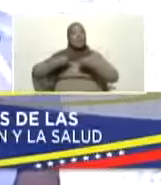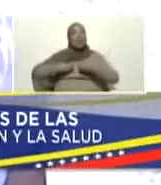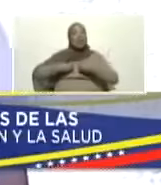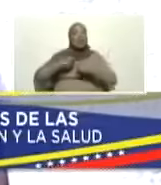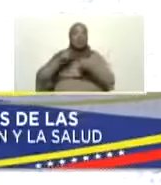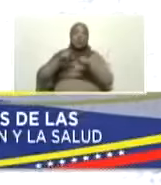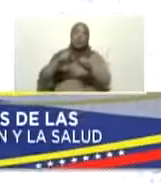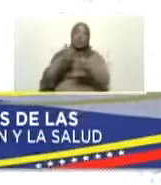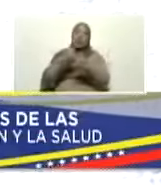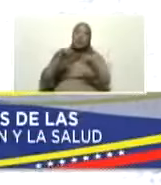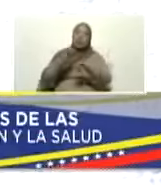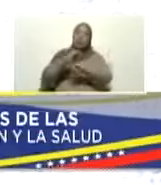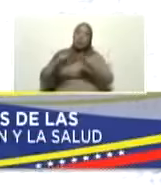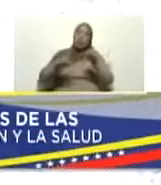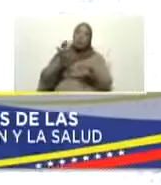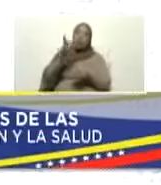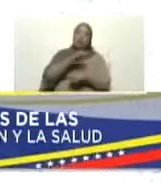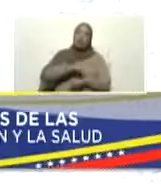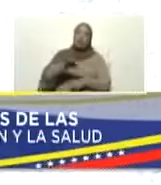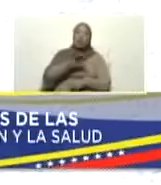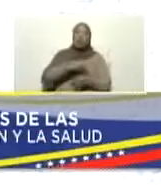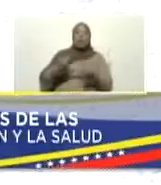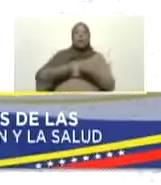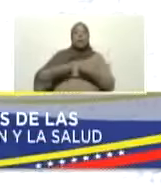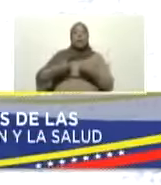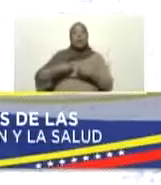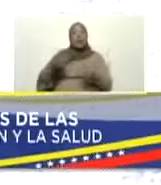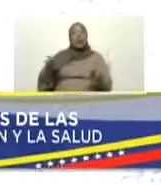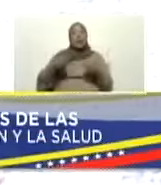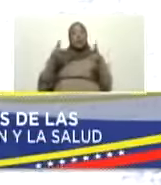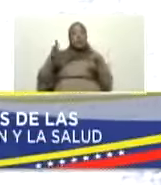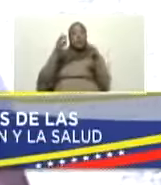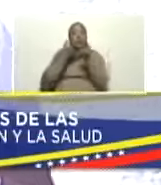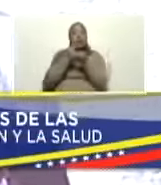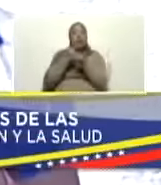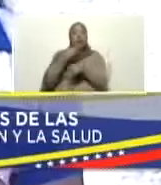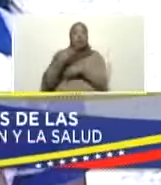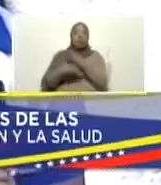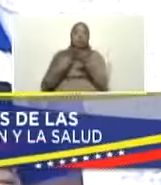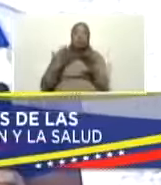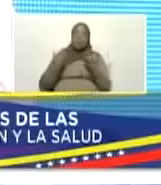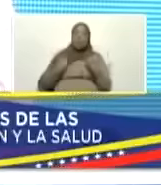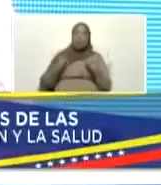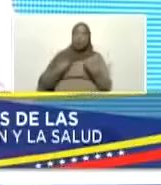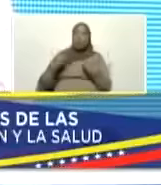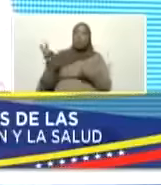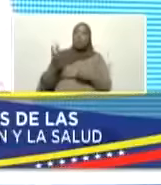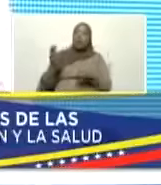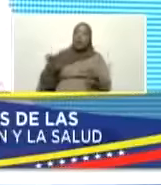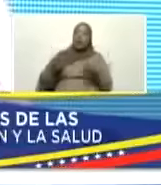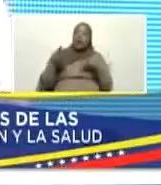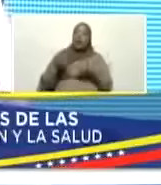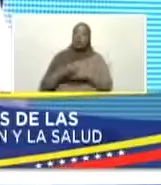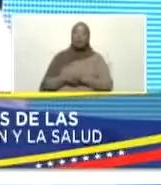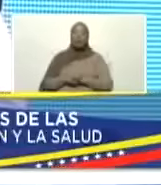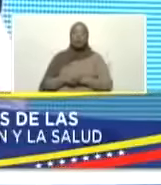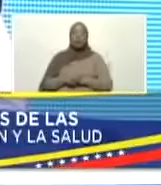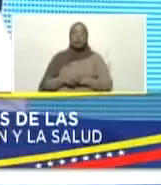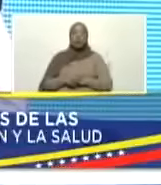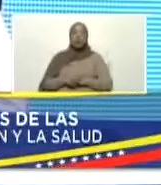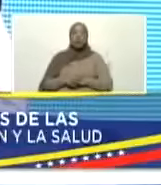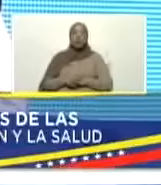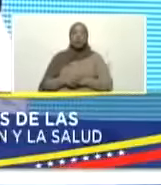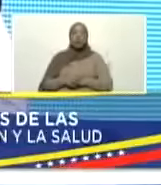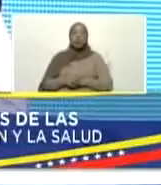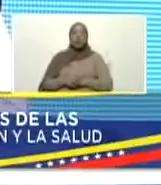sigue. Independencia, patria y socialista. Viviremos y venceremos. Viviremos y venceremos. Un